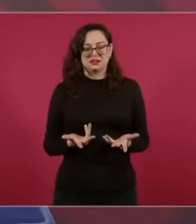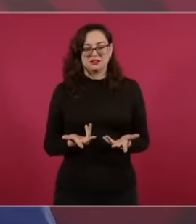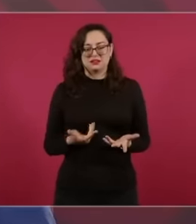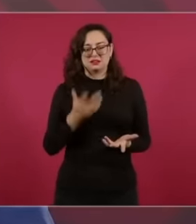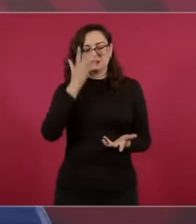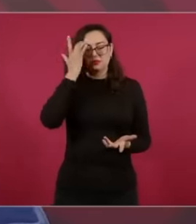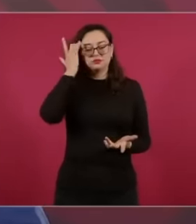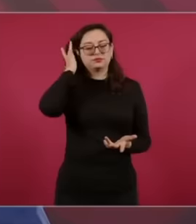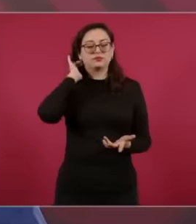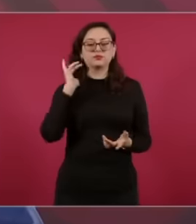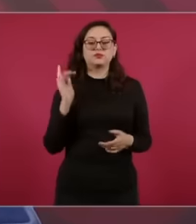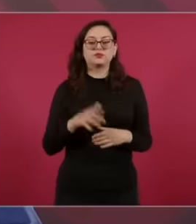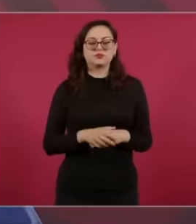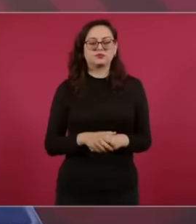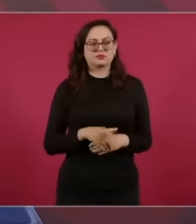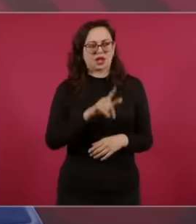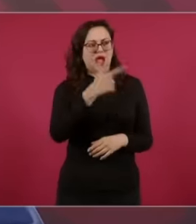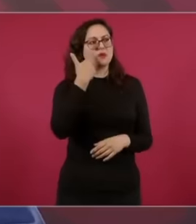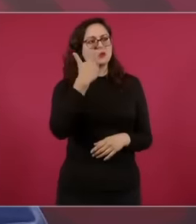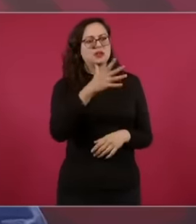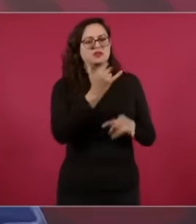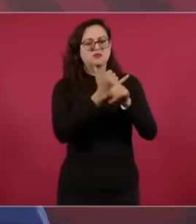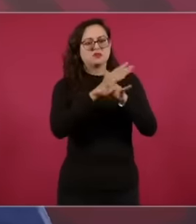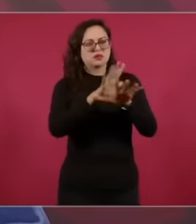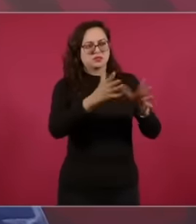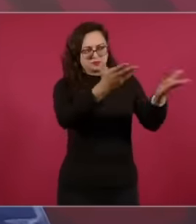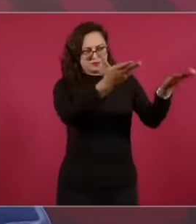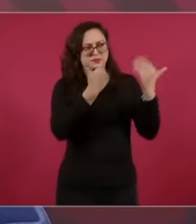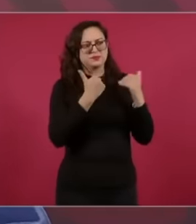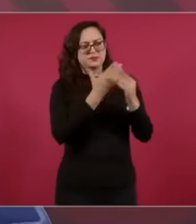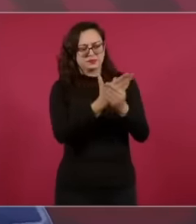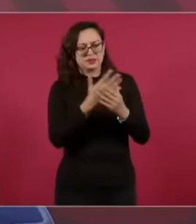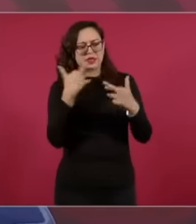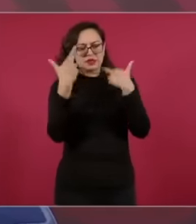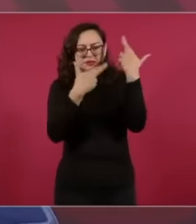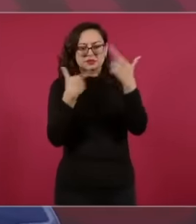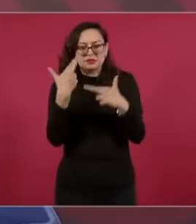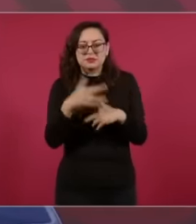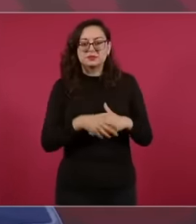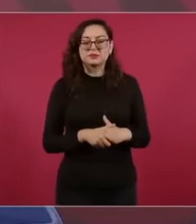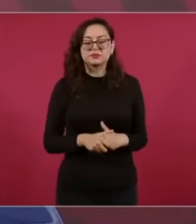Y resulta que se pide el expediente,